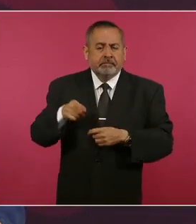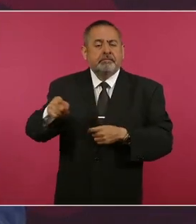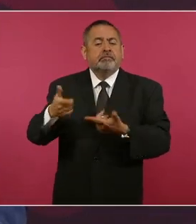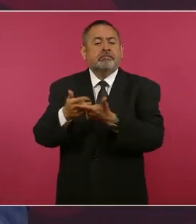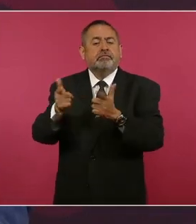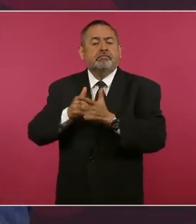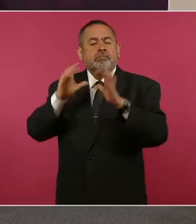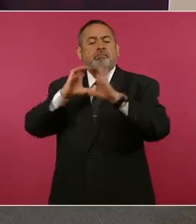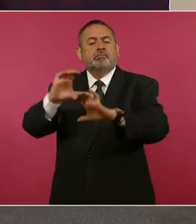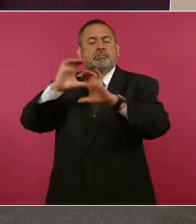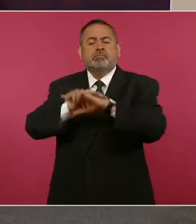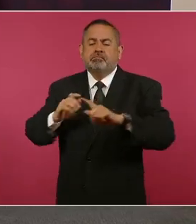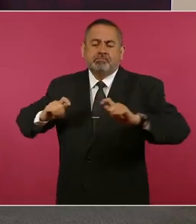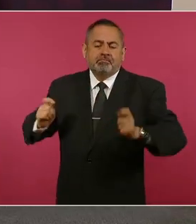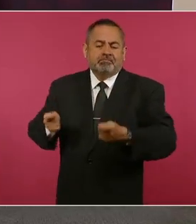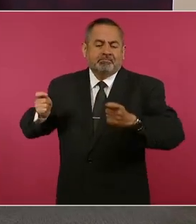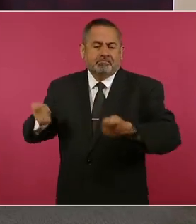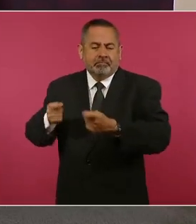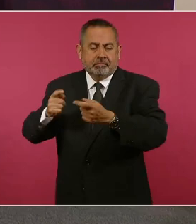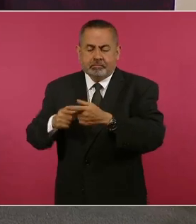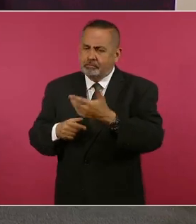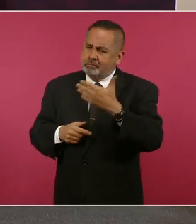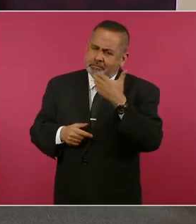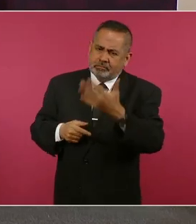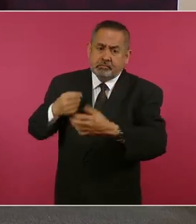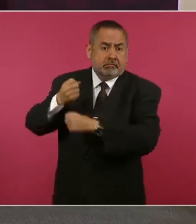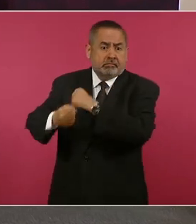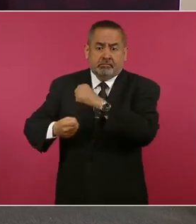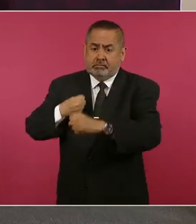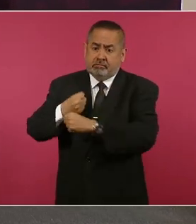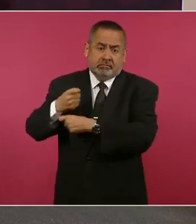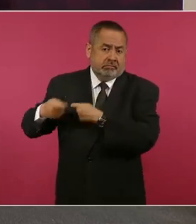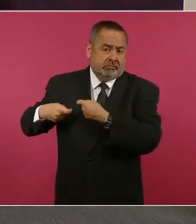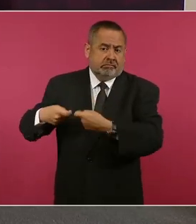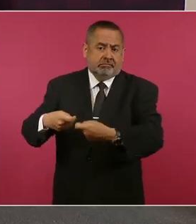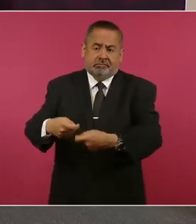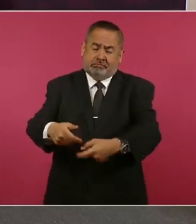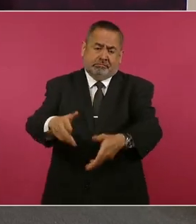bandas musicales, pues es una tradición.